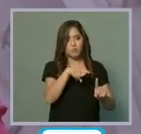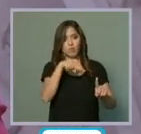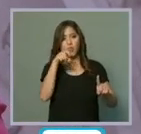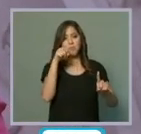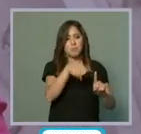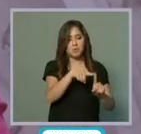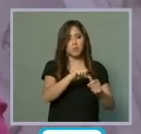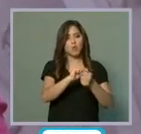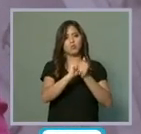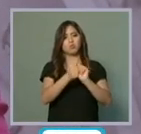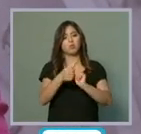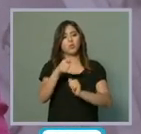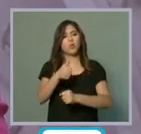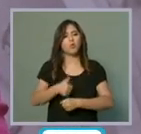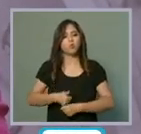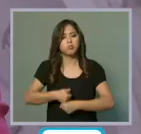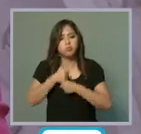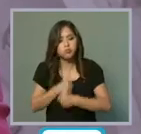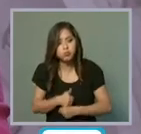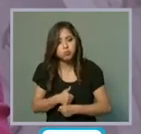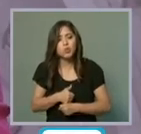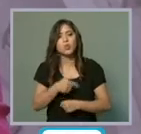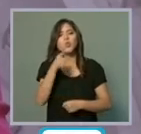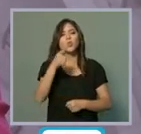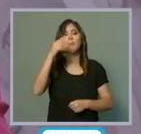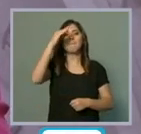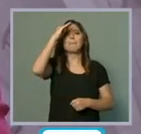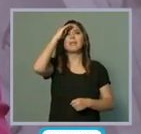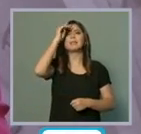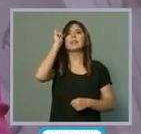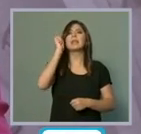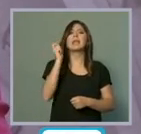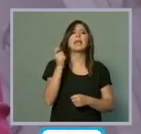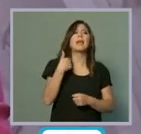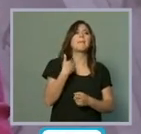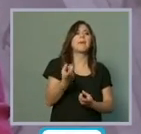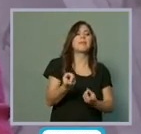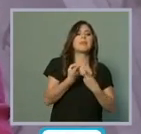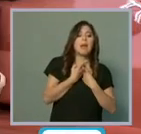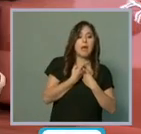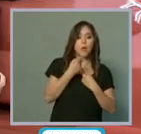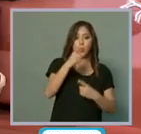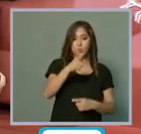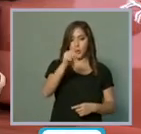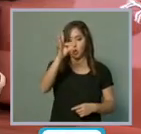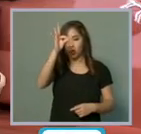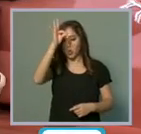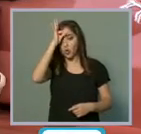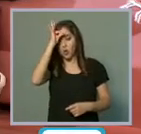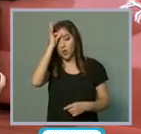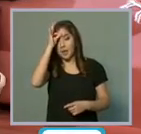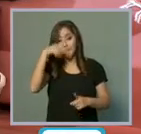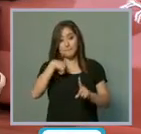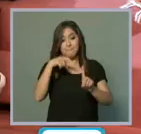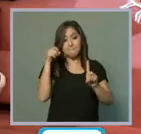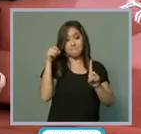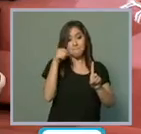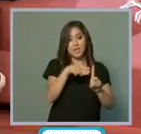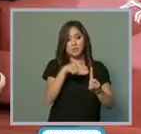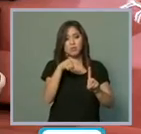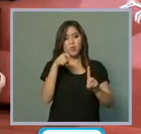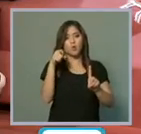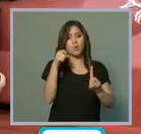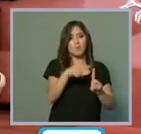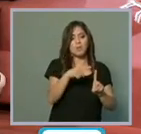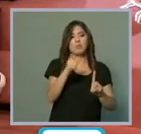sufrir mucho, tienes que buscar cuál es tu ganancia secundaria. No somos tontos. Y entonces, si me mantengo en ese síntoma, es porque algo